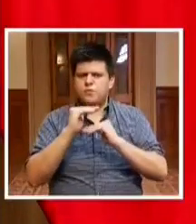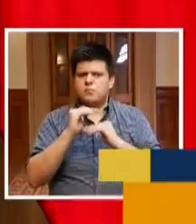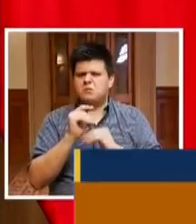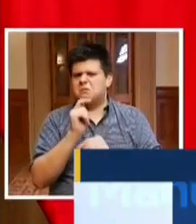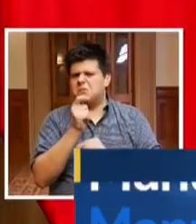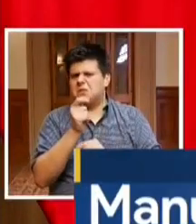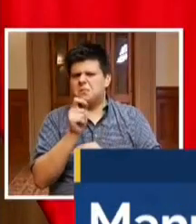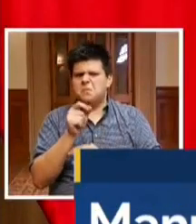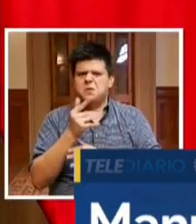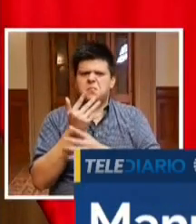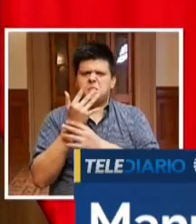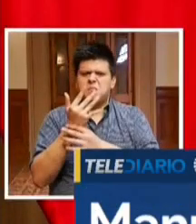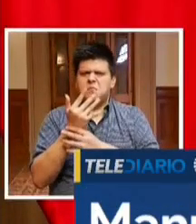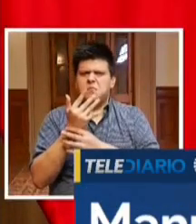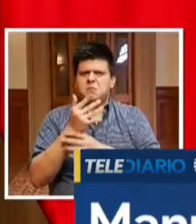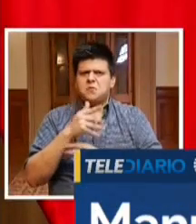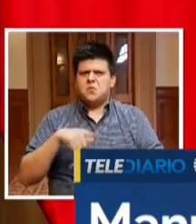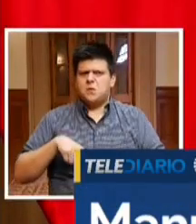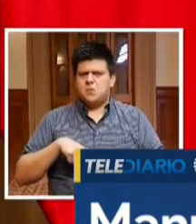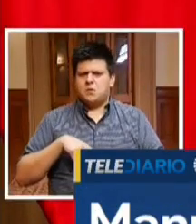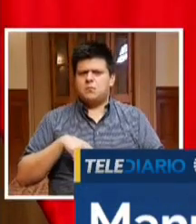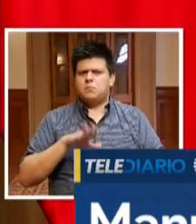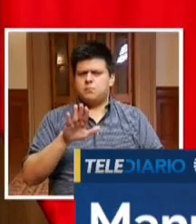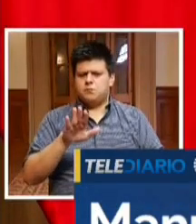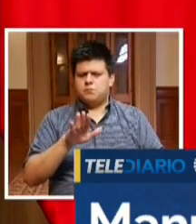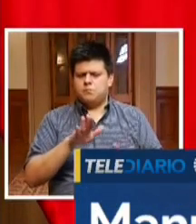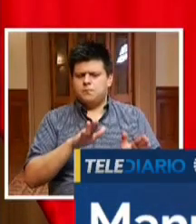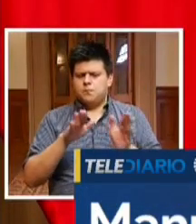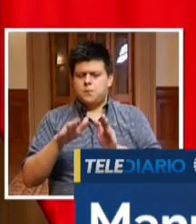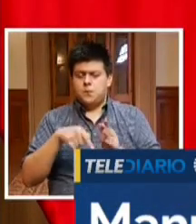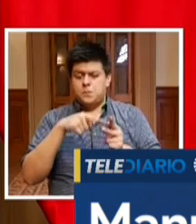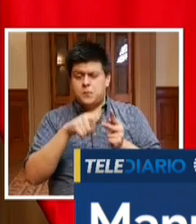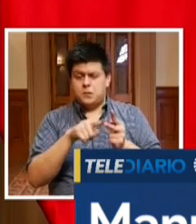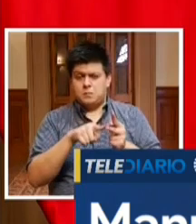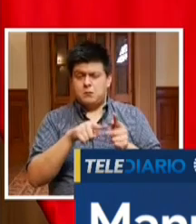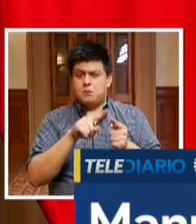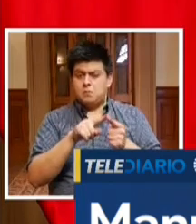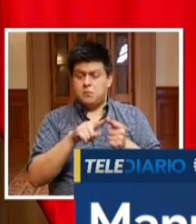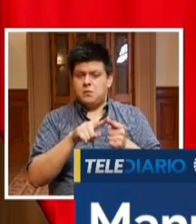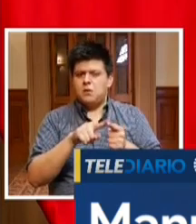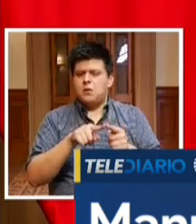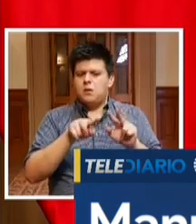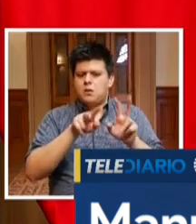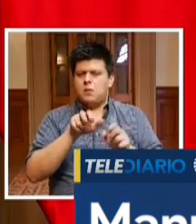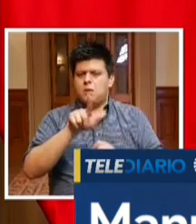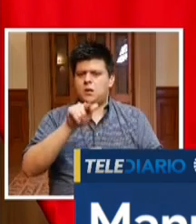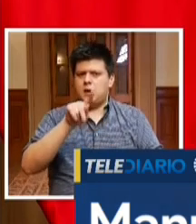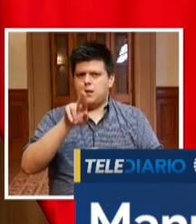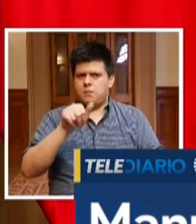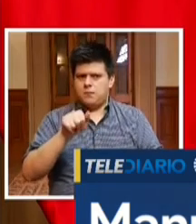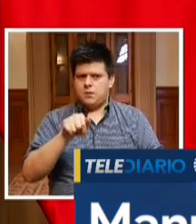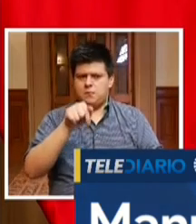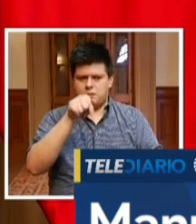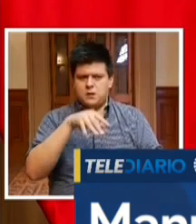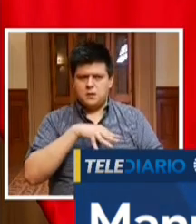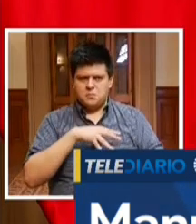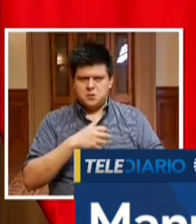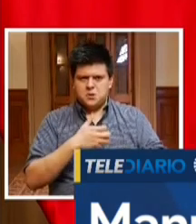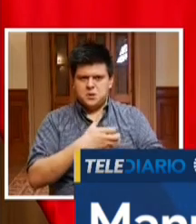En cuanto a lo de lepra, tenemos 11 casos en el estado. He estado al